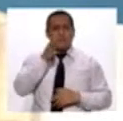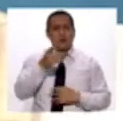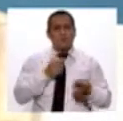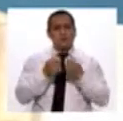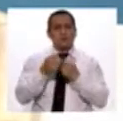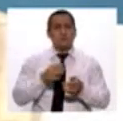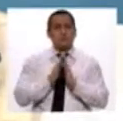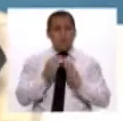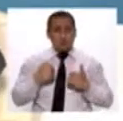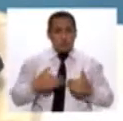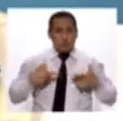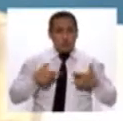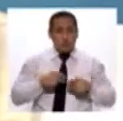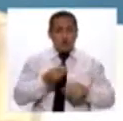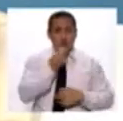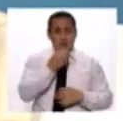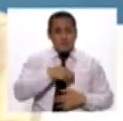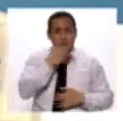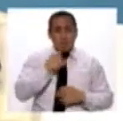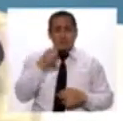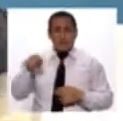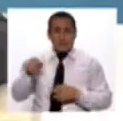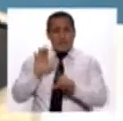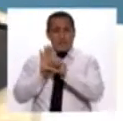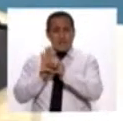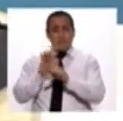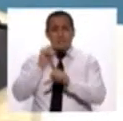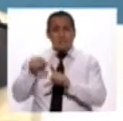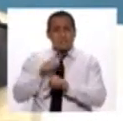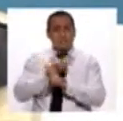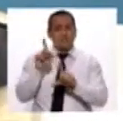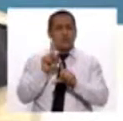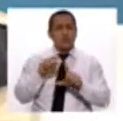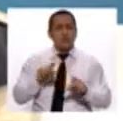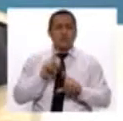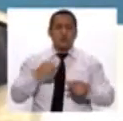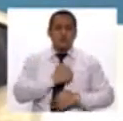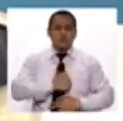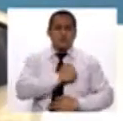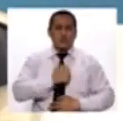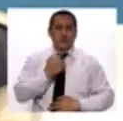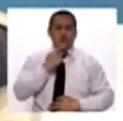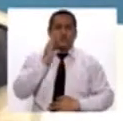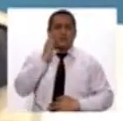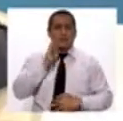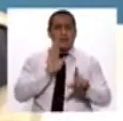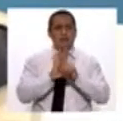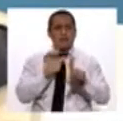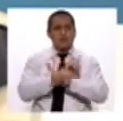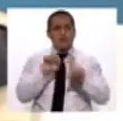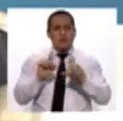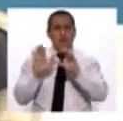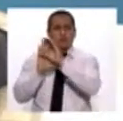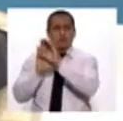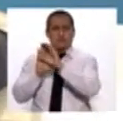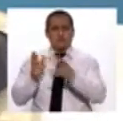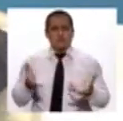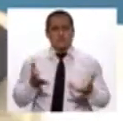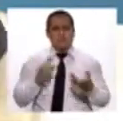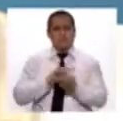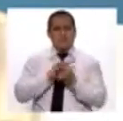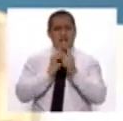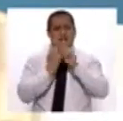administrativa donde le dice, señor, yo puedo comer manzanas porque la Constitución dice, por más que la ley diga que no, la otra dice, no, lo siento mucho, tengo que aplicar la ley, no la Constitución.